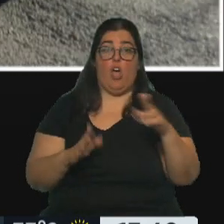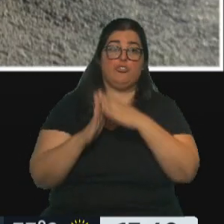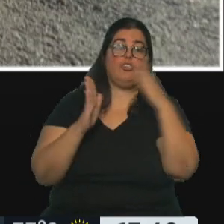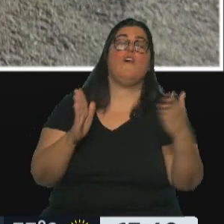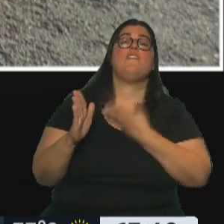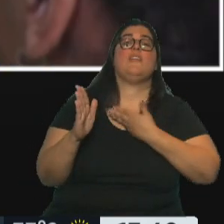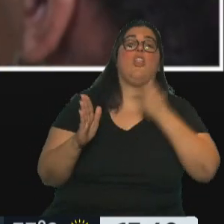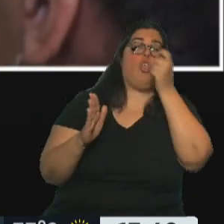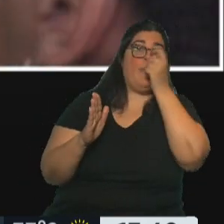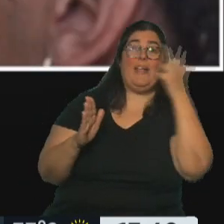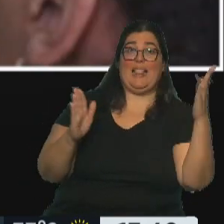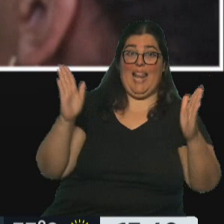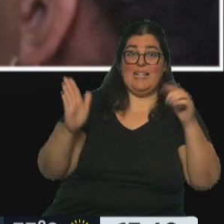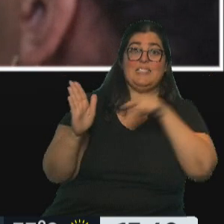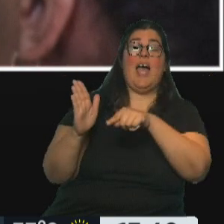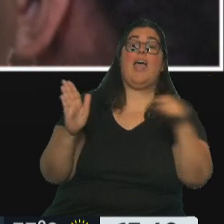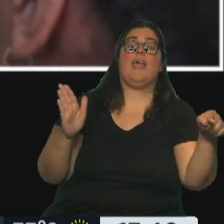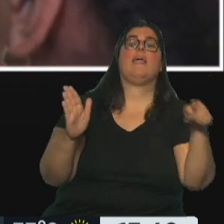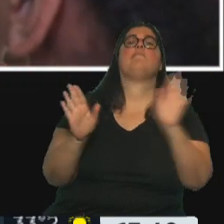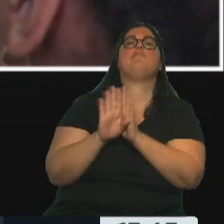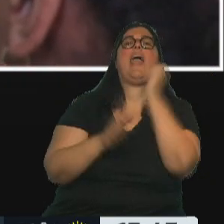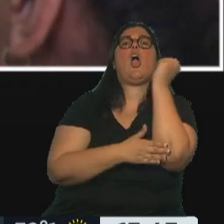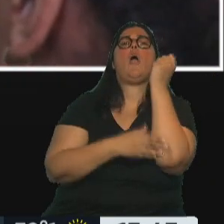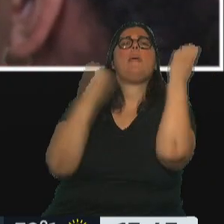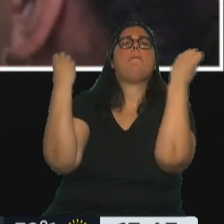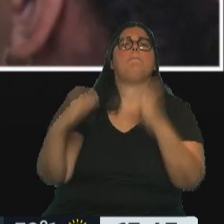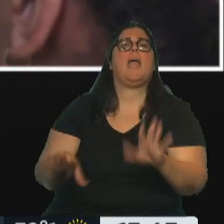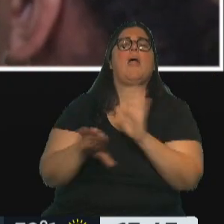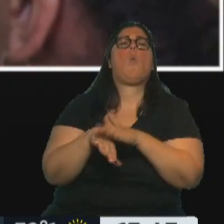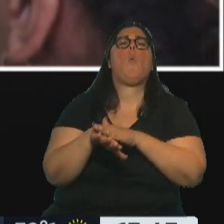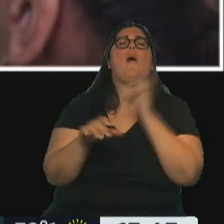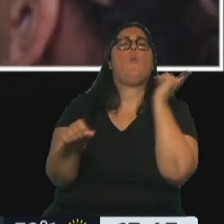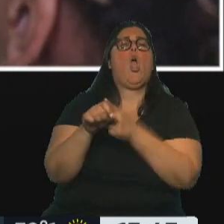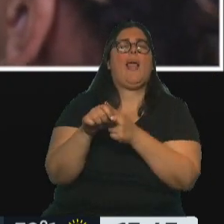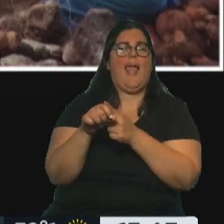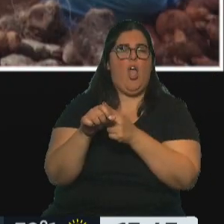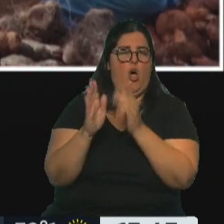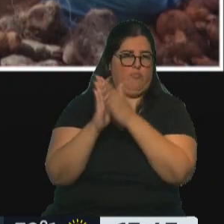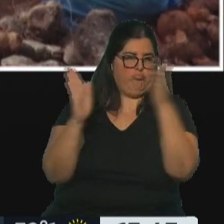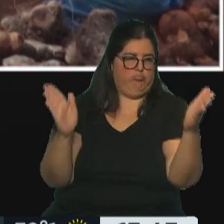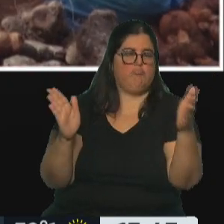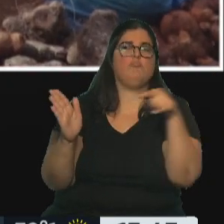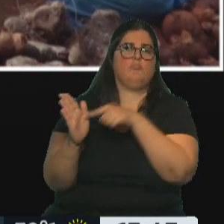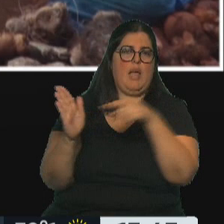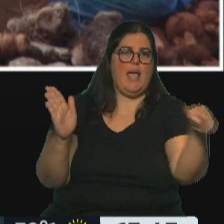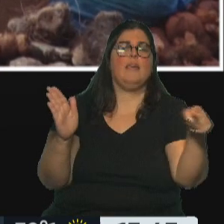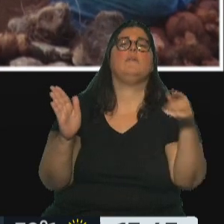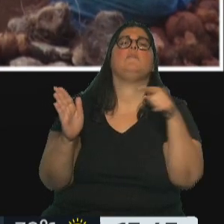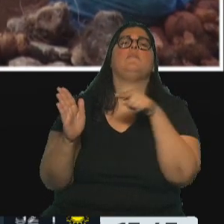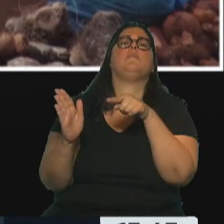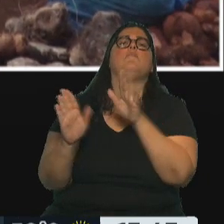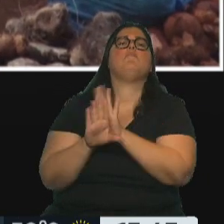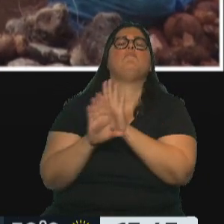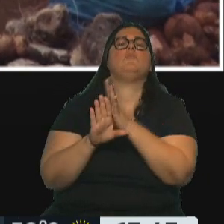del 2023, las pérdidas económicas por el bloqueo, si se toma ese año o esa franja,